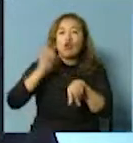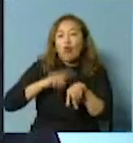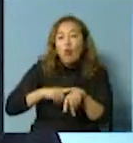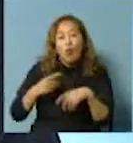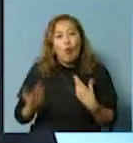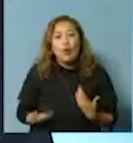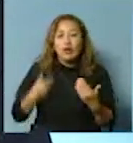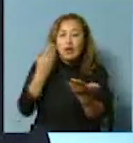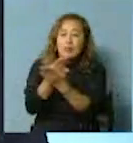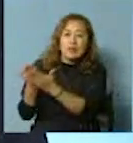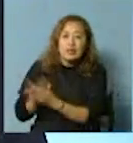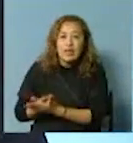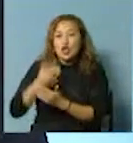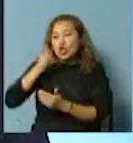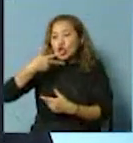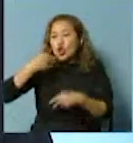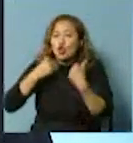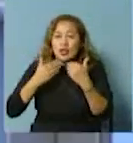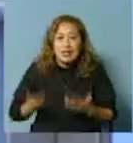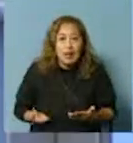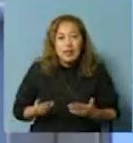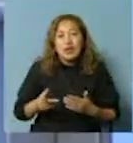había de presentación no presentación